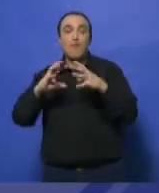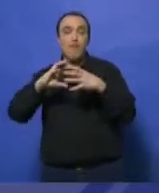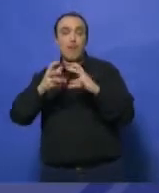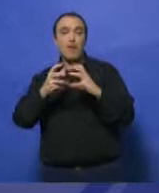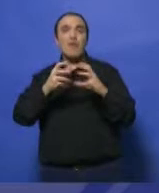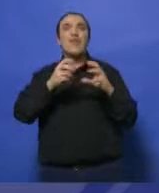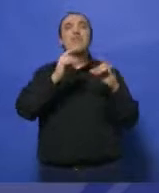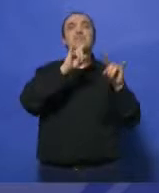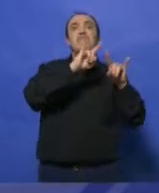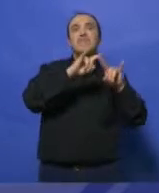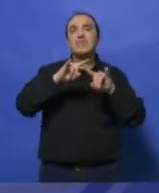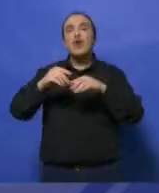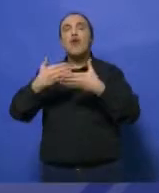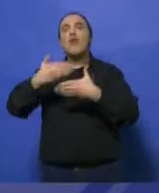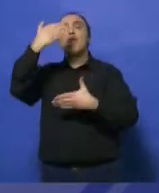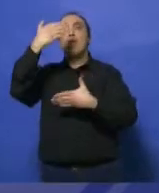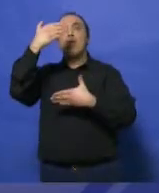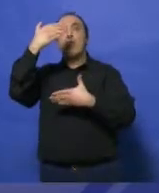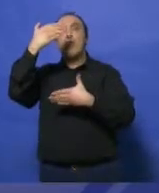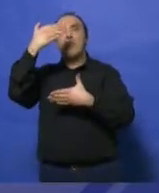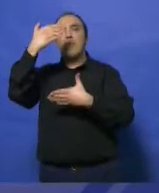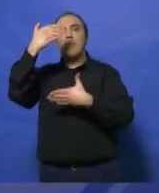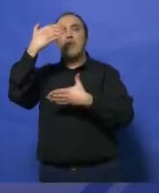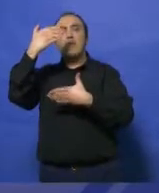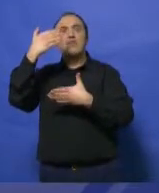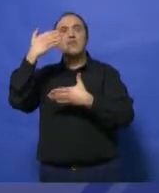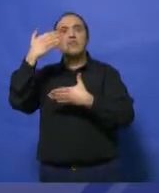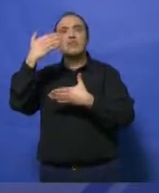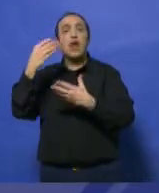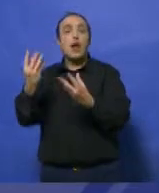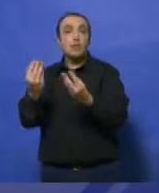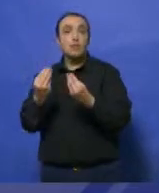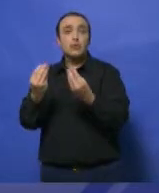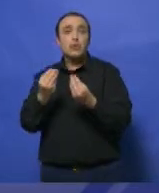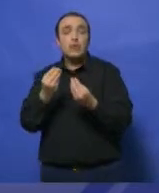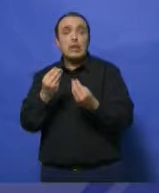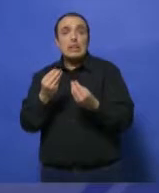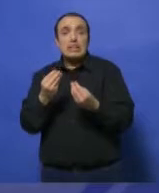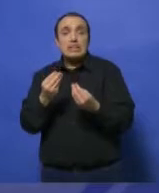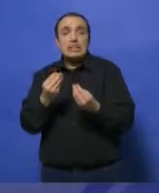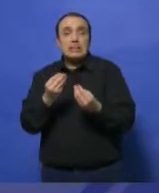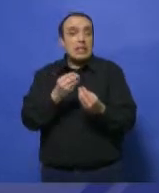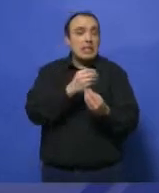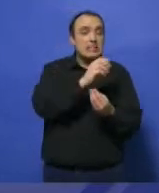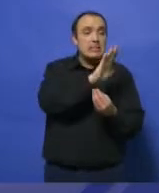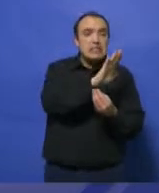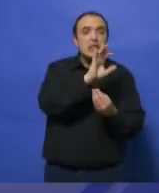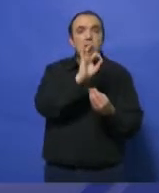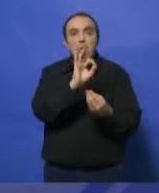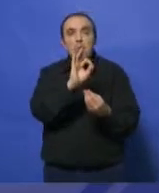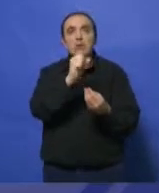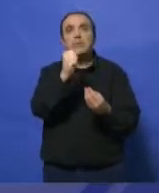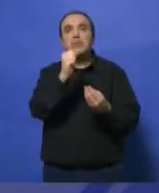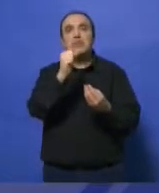financiamiento colectivo. Es a través de una página web que permite inclusive colaboraciones ínfimas de hasta 50 pesos, 25 pesos en algunos